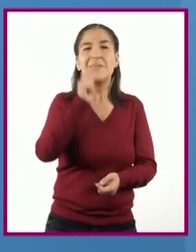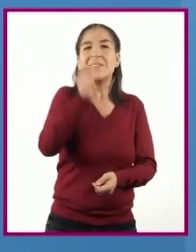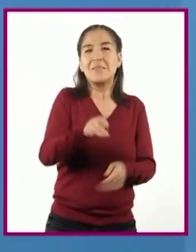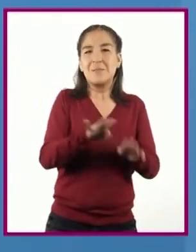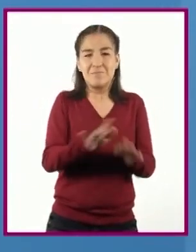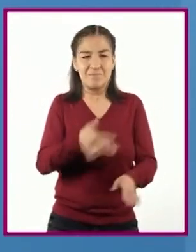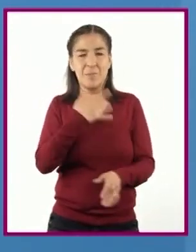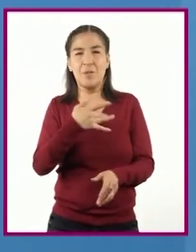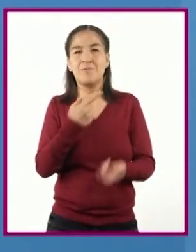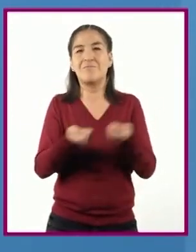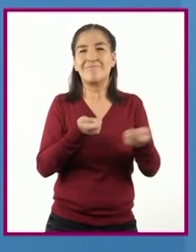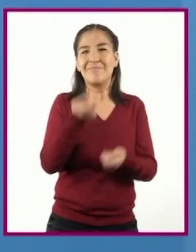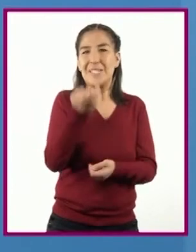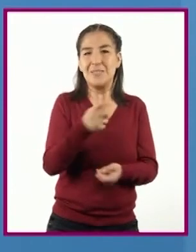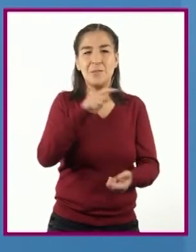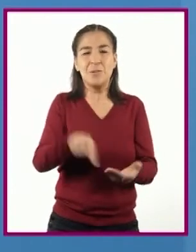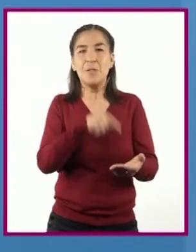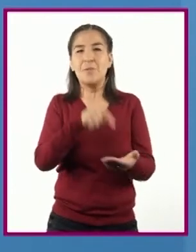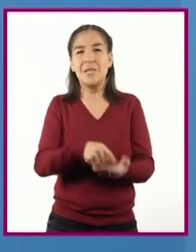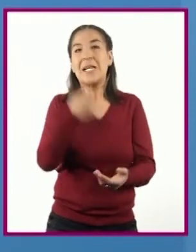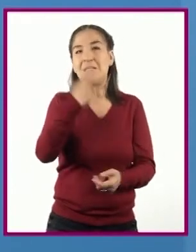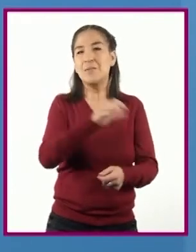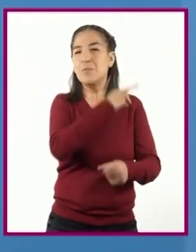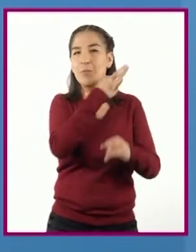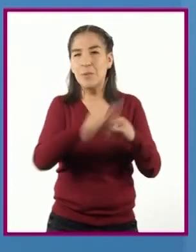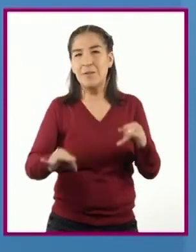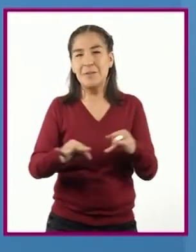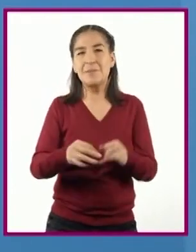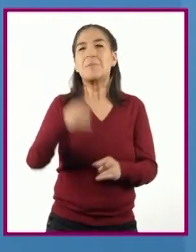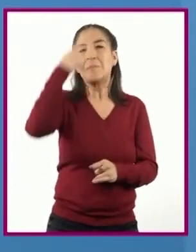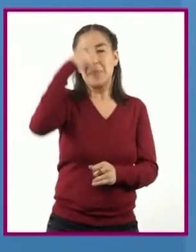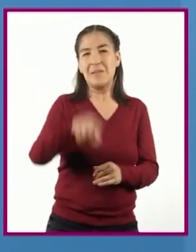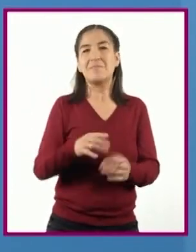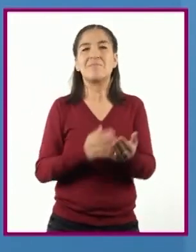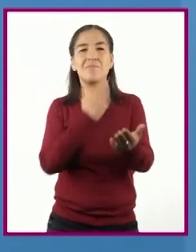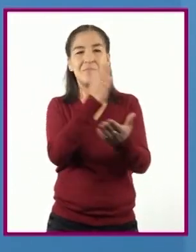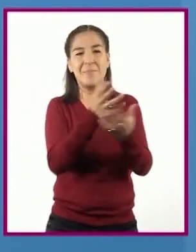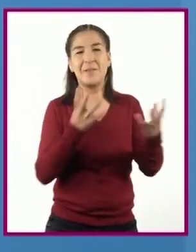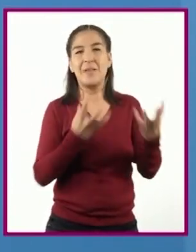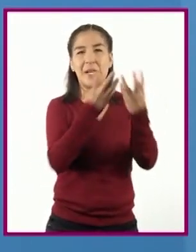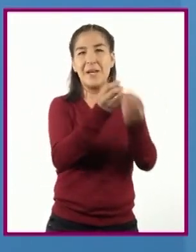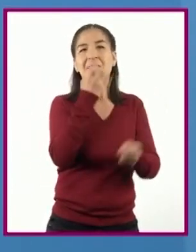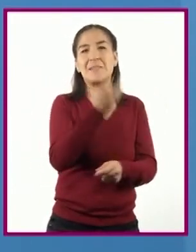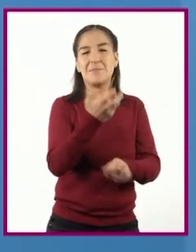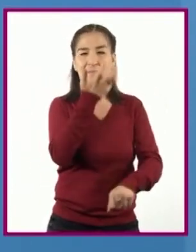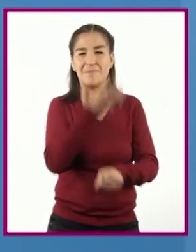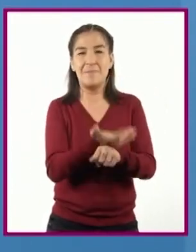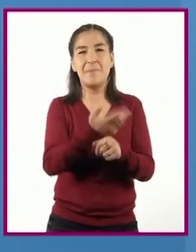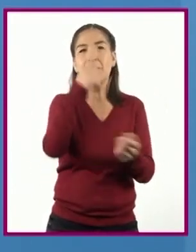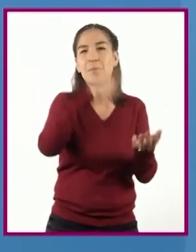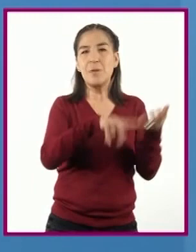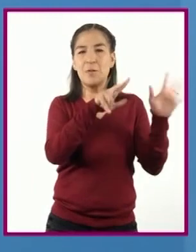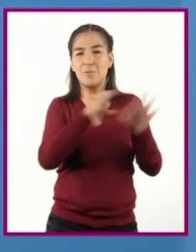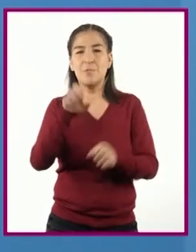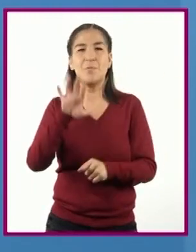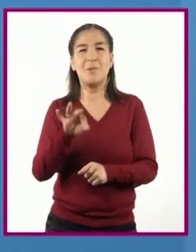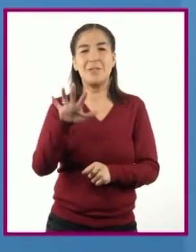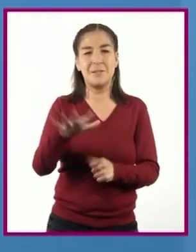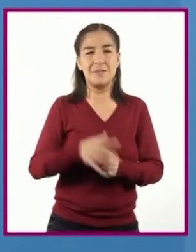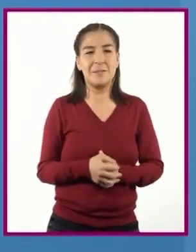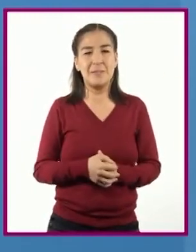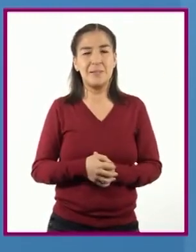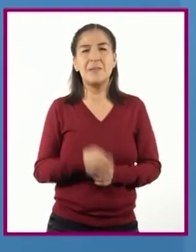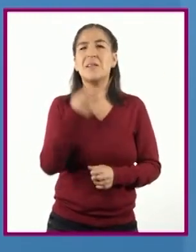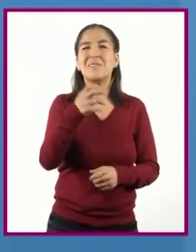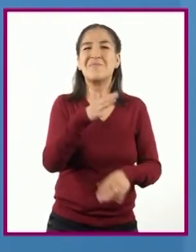retomar el control de ese territorio que finalmente acabaría incorporándose a la Unión Americana en 1845.